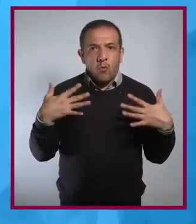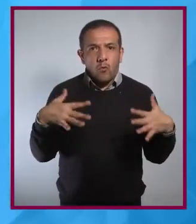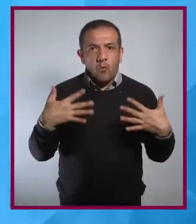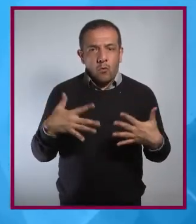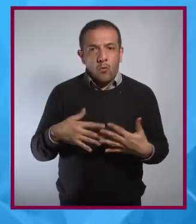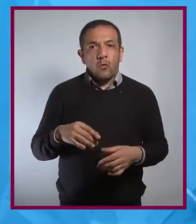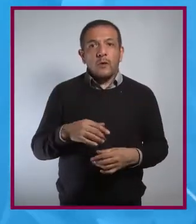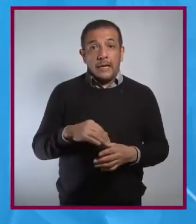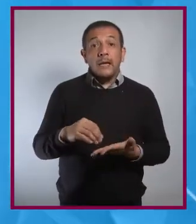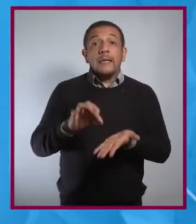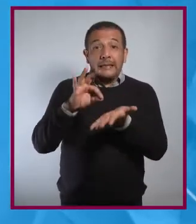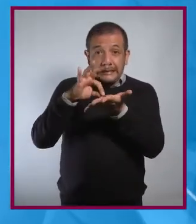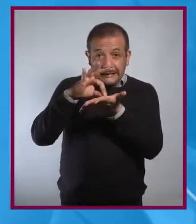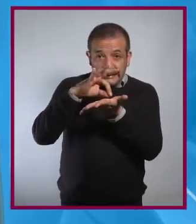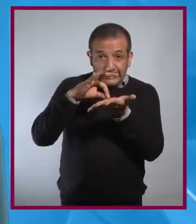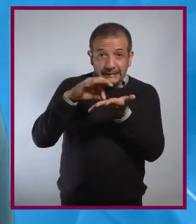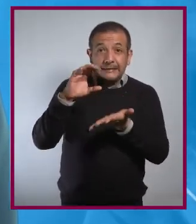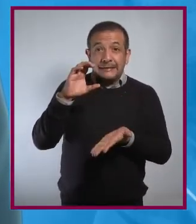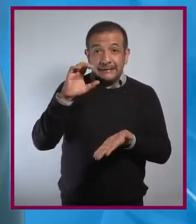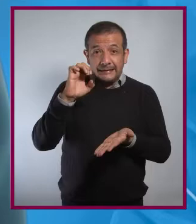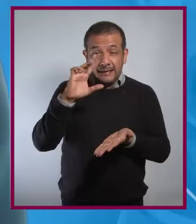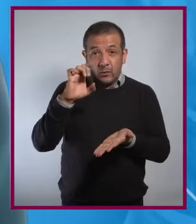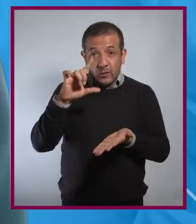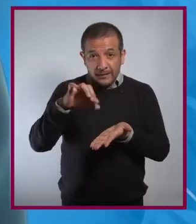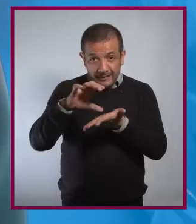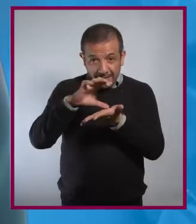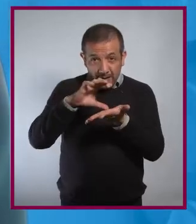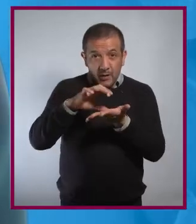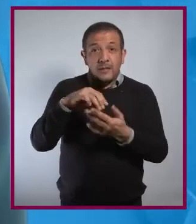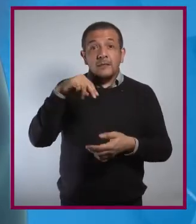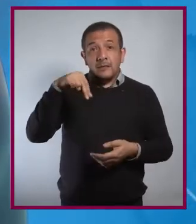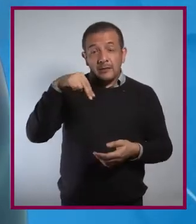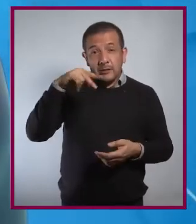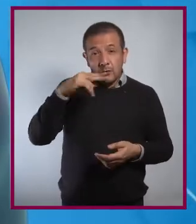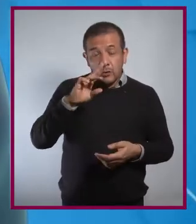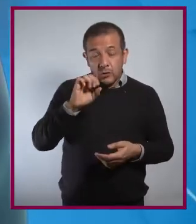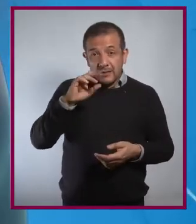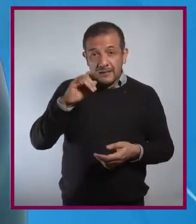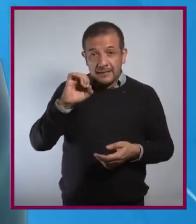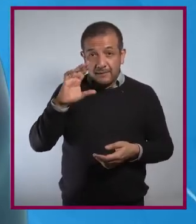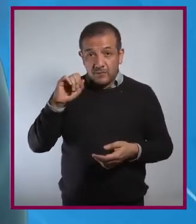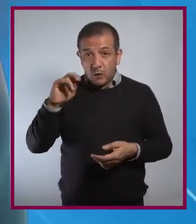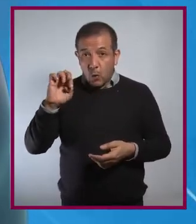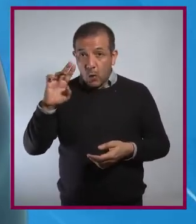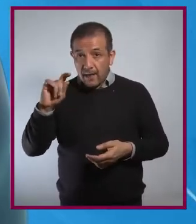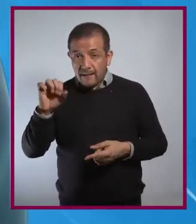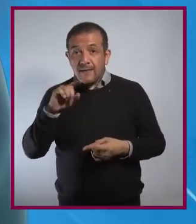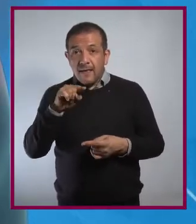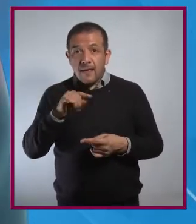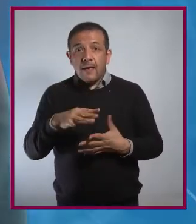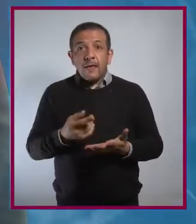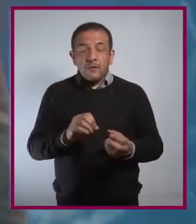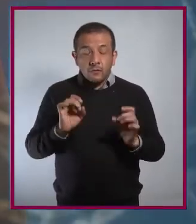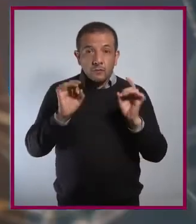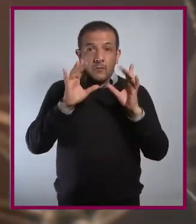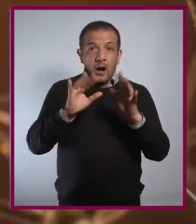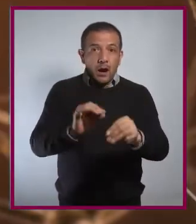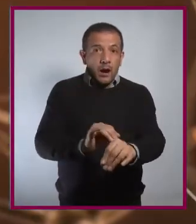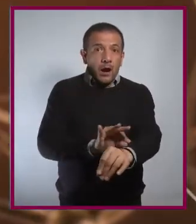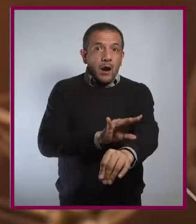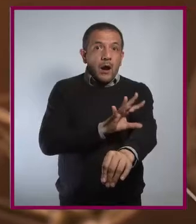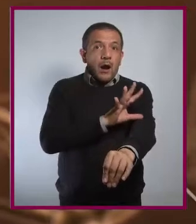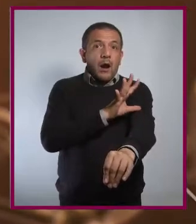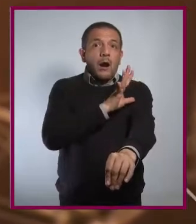doloroso, nuestras células nociceptoras responden generando una corriente eléctrica en su